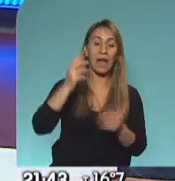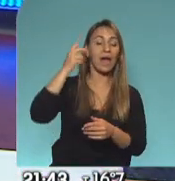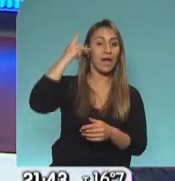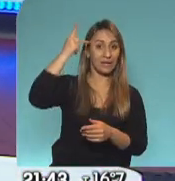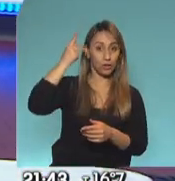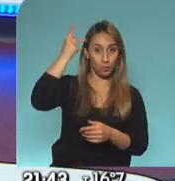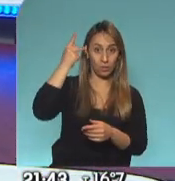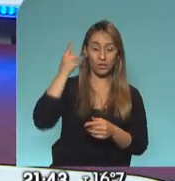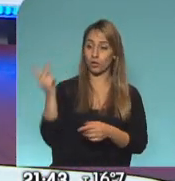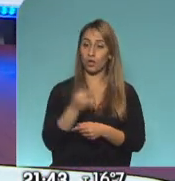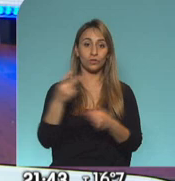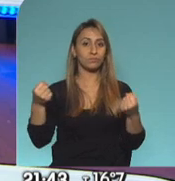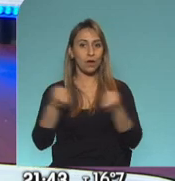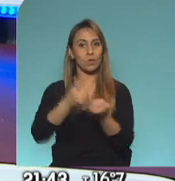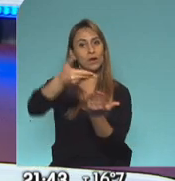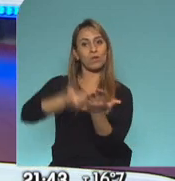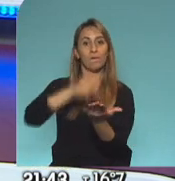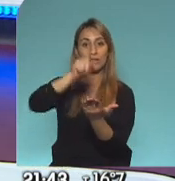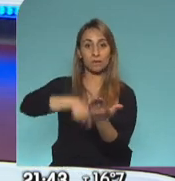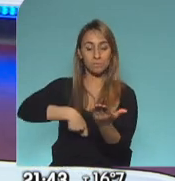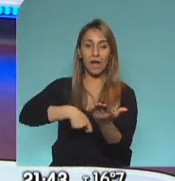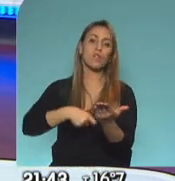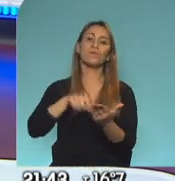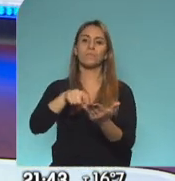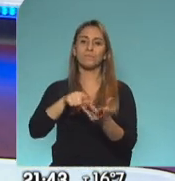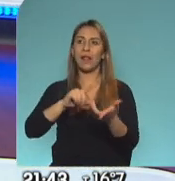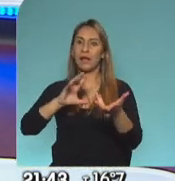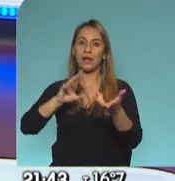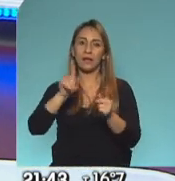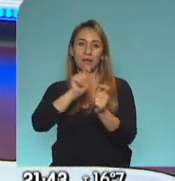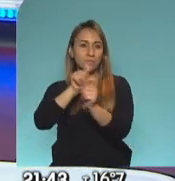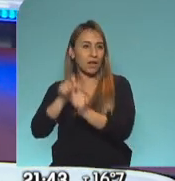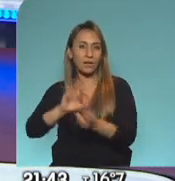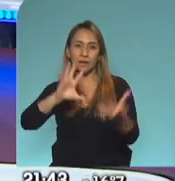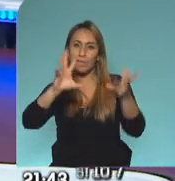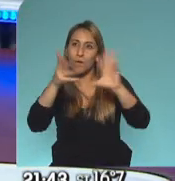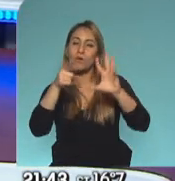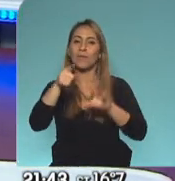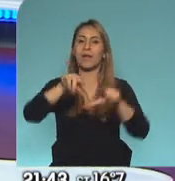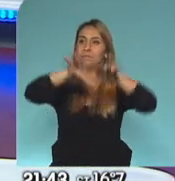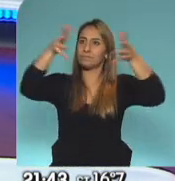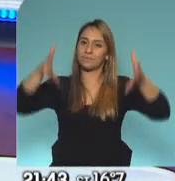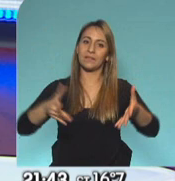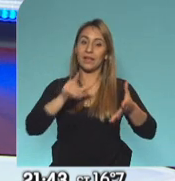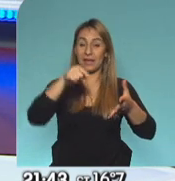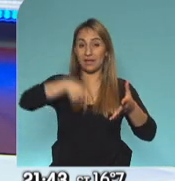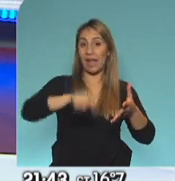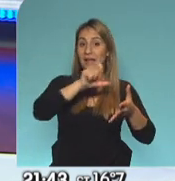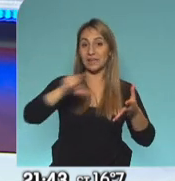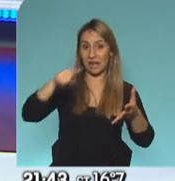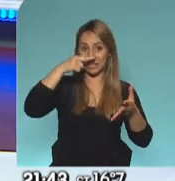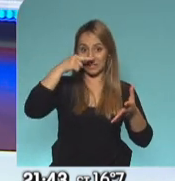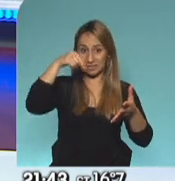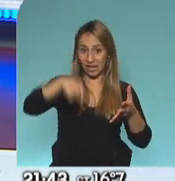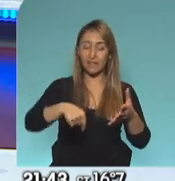convenio marco de colaboración para reformas en el edificio del canal. Una de las obras y las reformas más